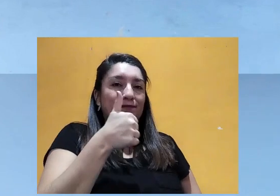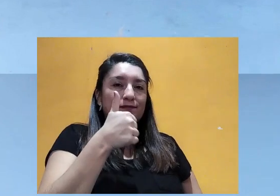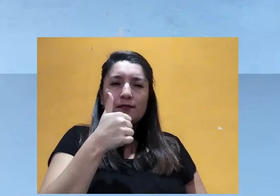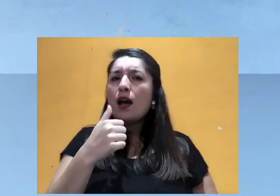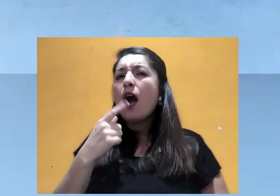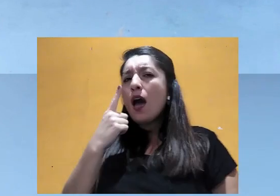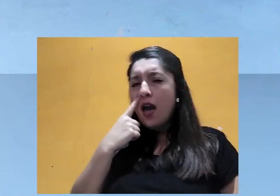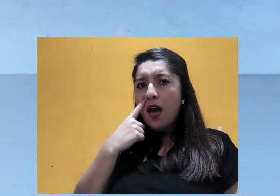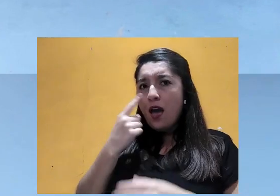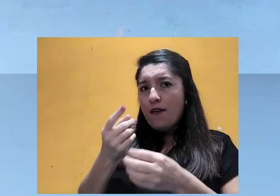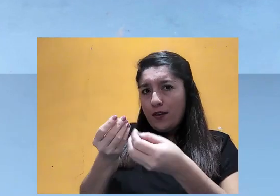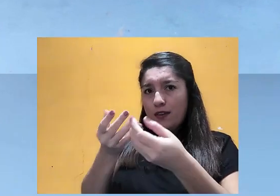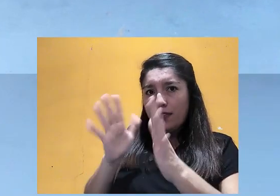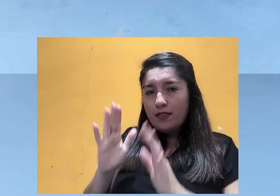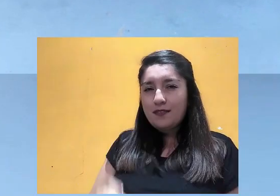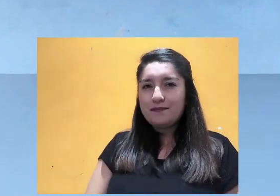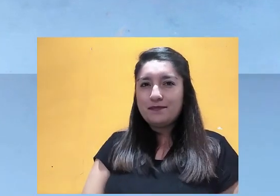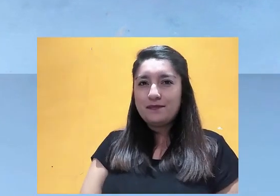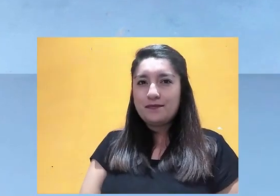A ver, suelta.